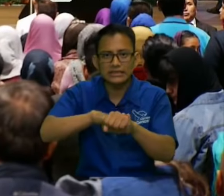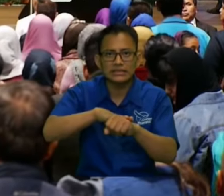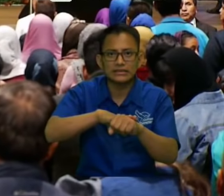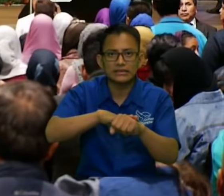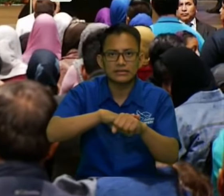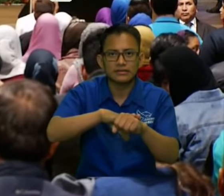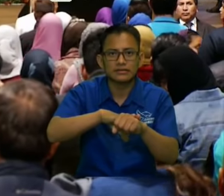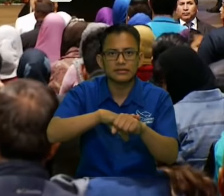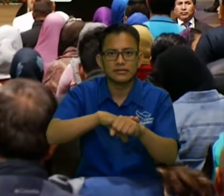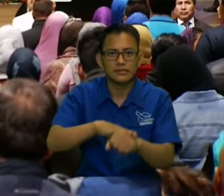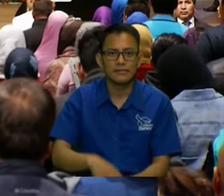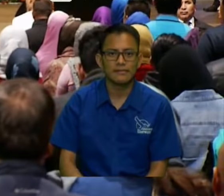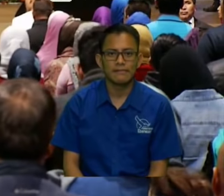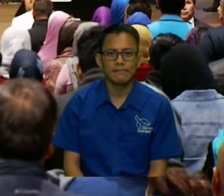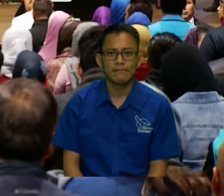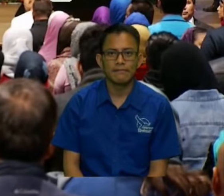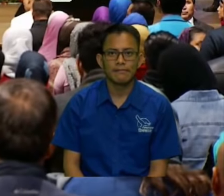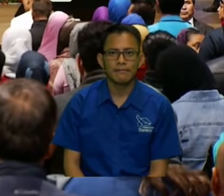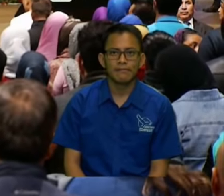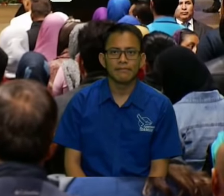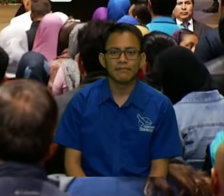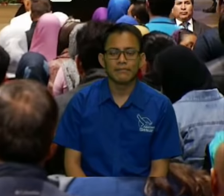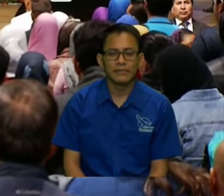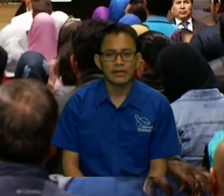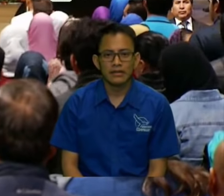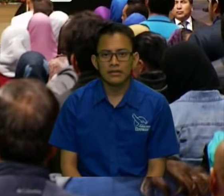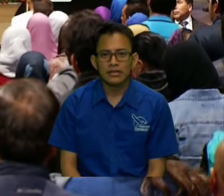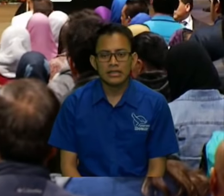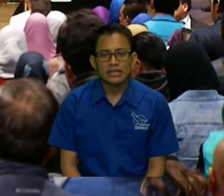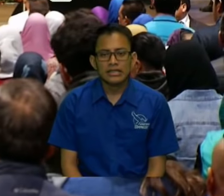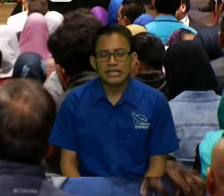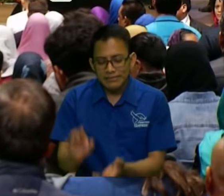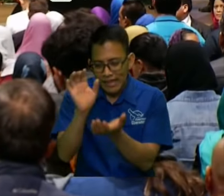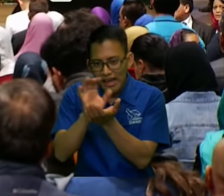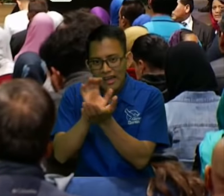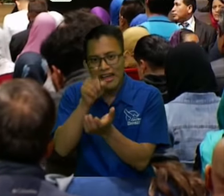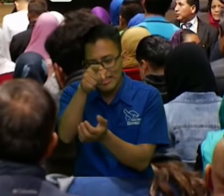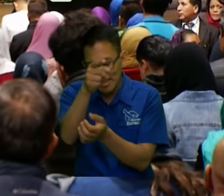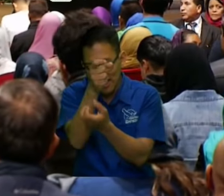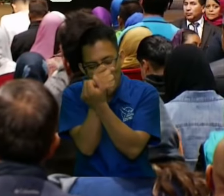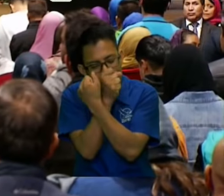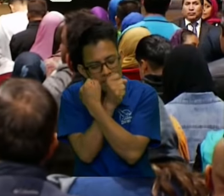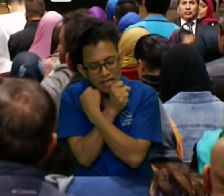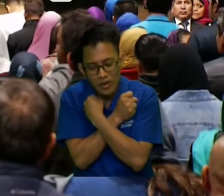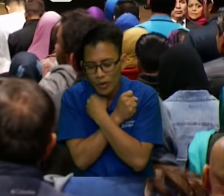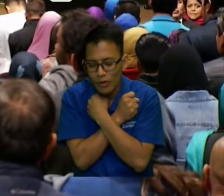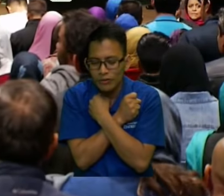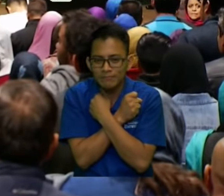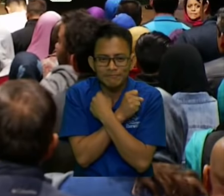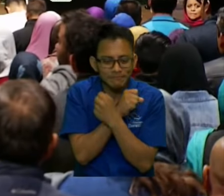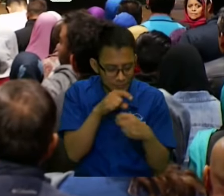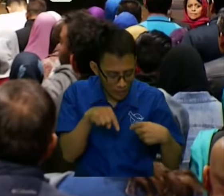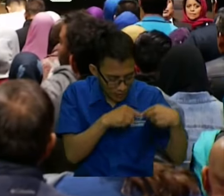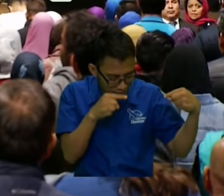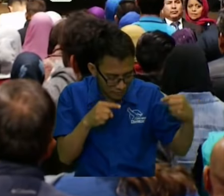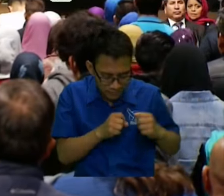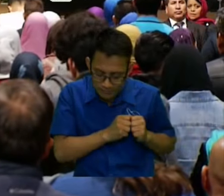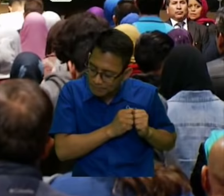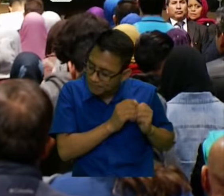estamos esperando, amado amigo. Ábrele tu corazón a Cristo. Nosotros